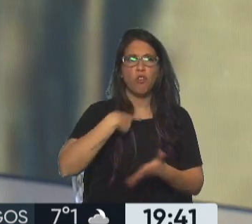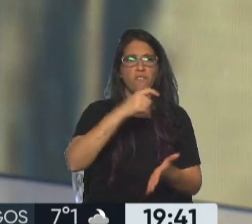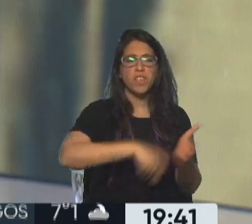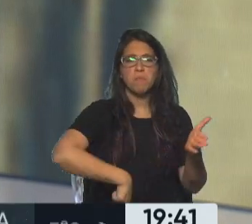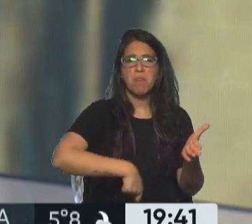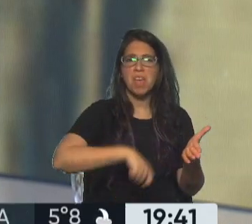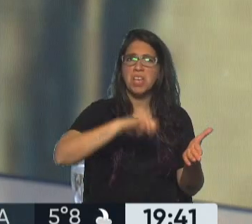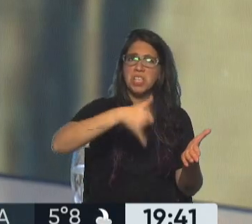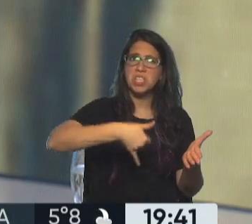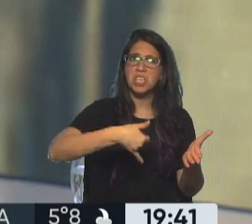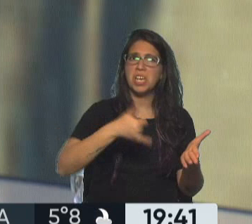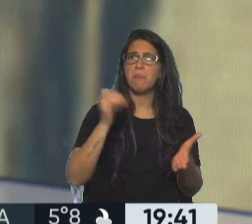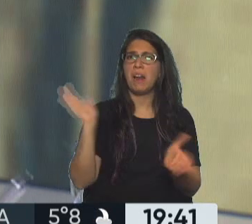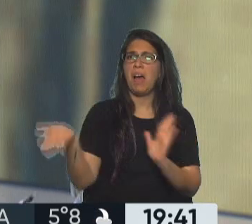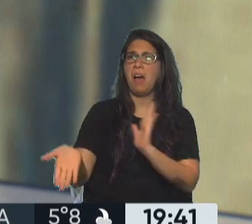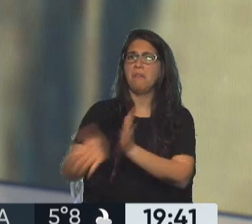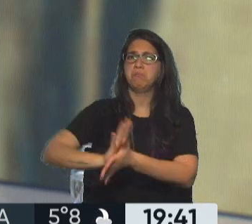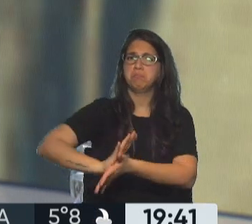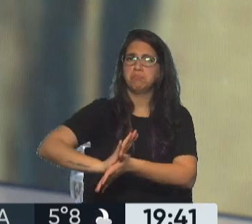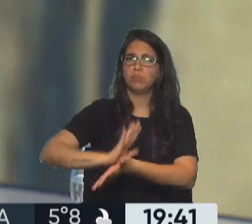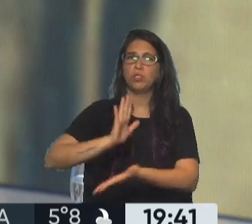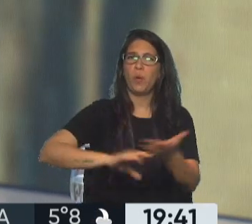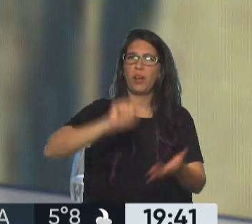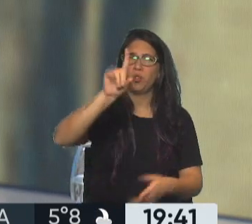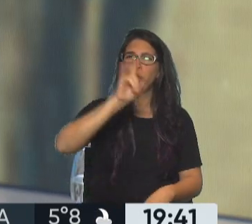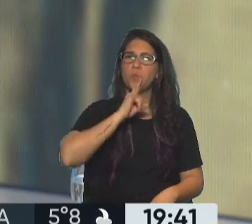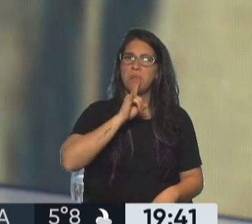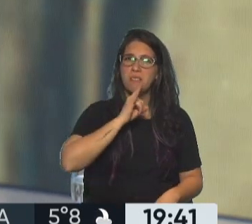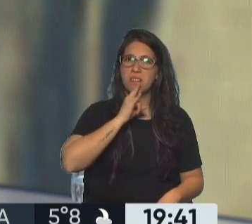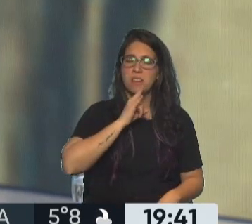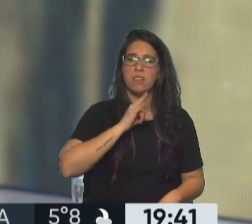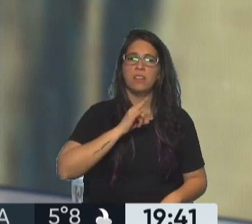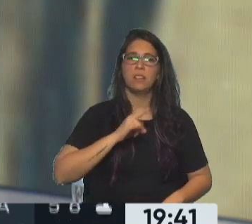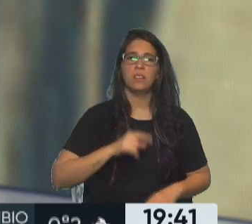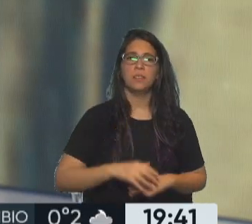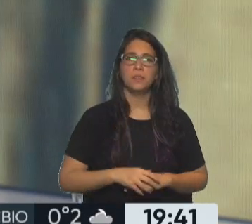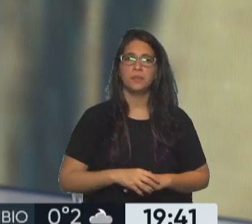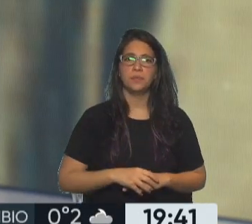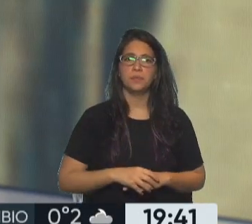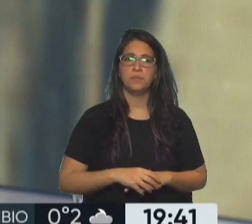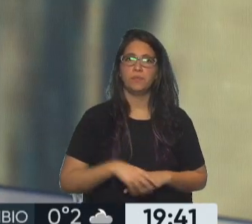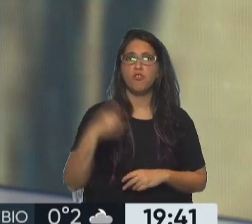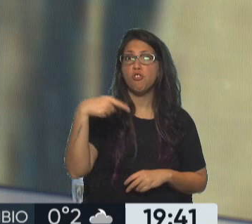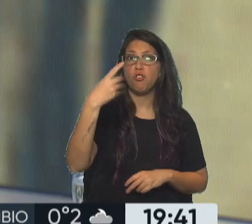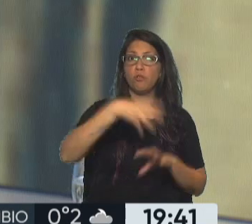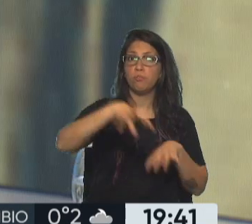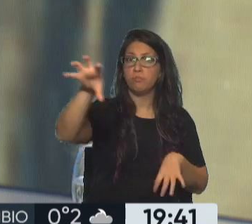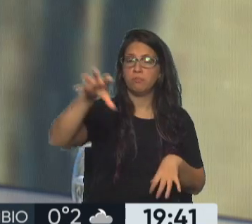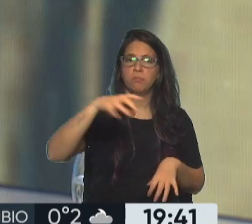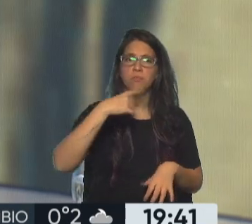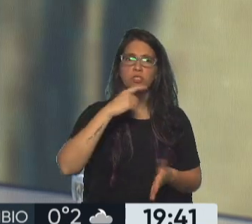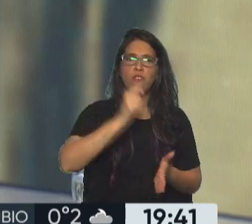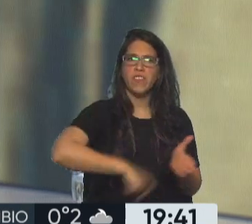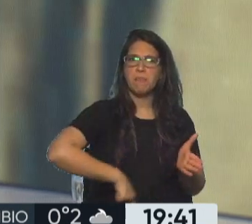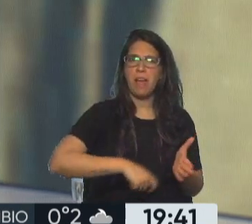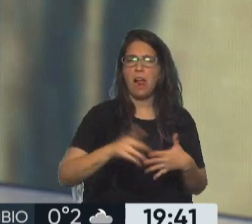el aniquilamiento, refiriéndose a Tucumán, que era otro brazo guerrillero. Y digo,